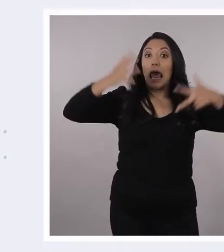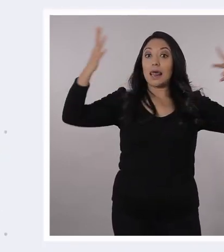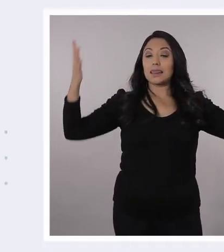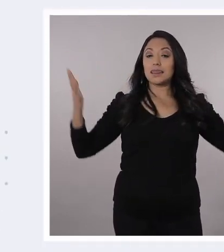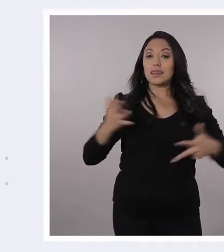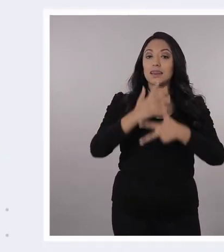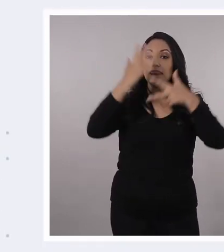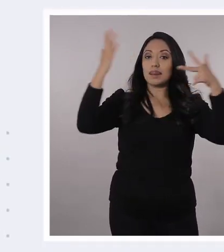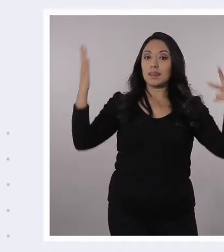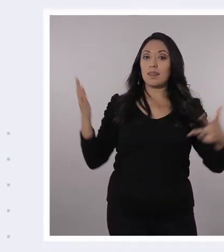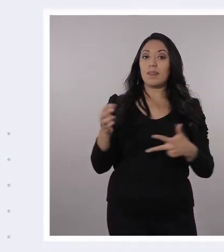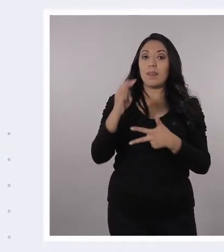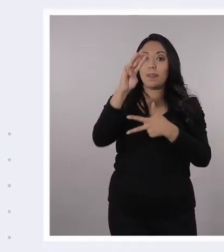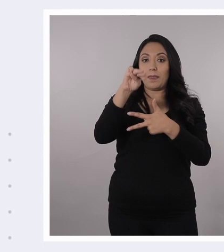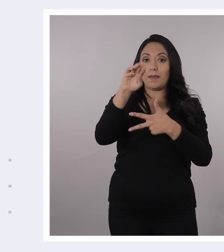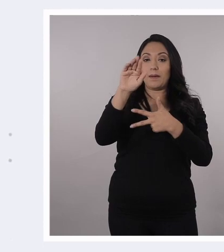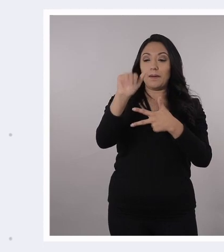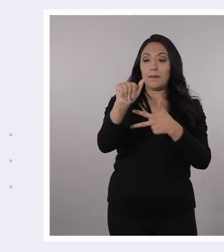algo grande,